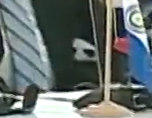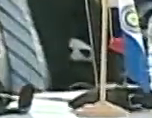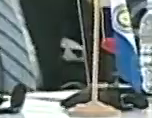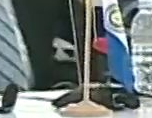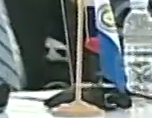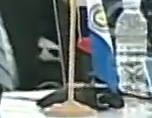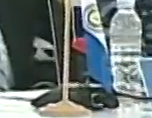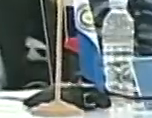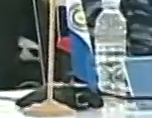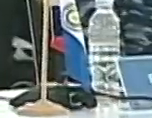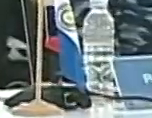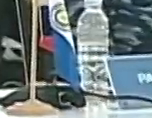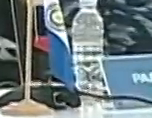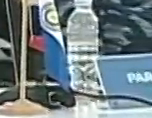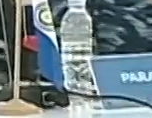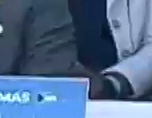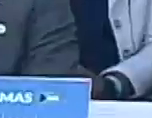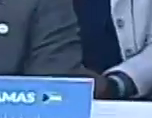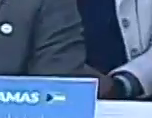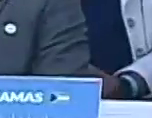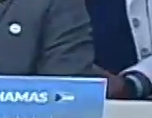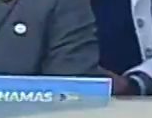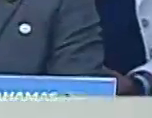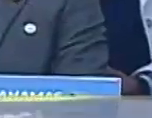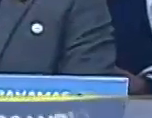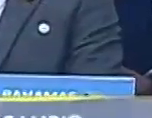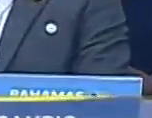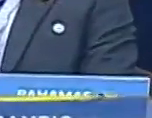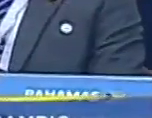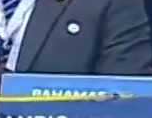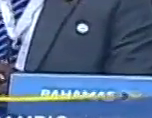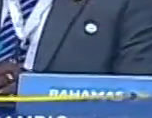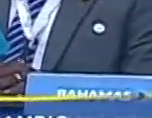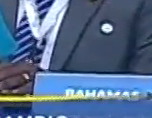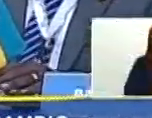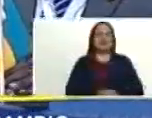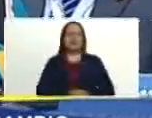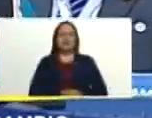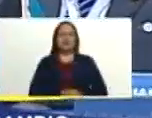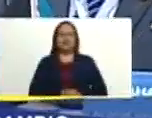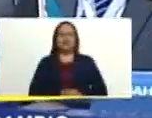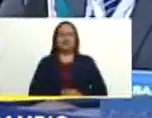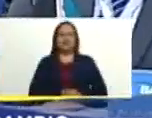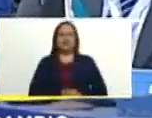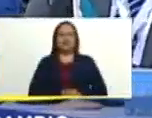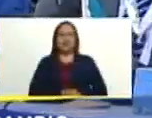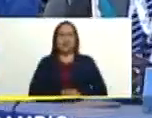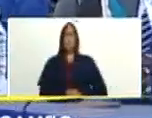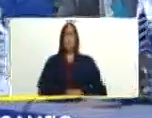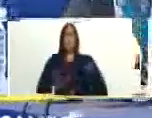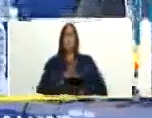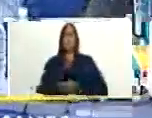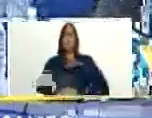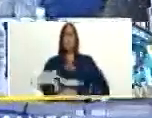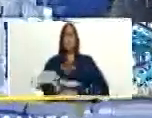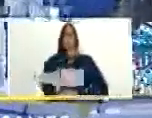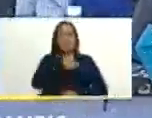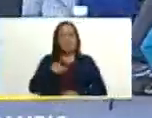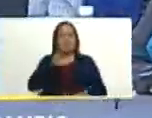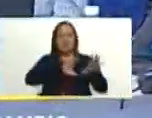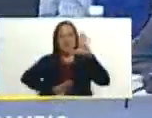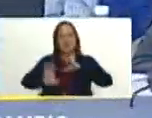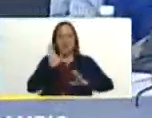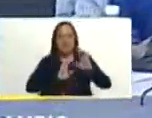materias, estoy seguro que uniendo esfuerzos de las mentes brillantes, de nuestros